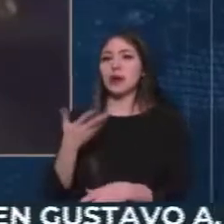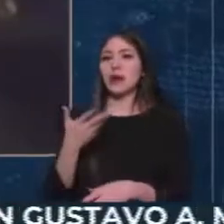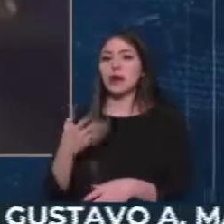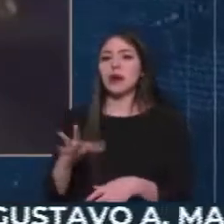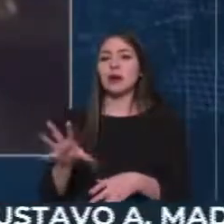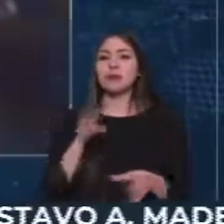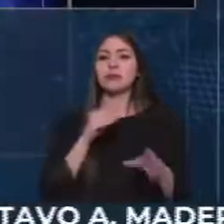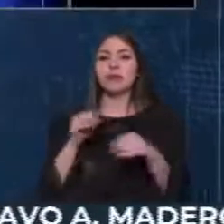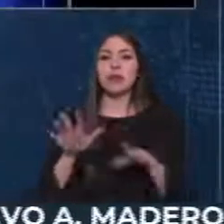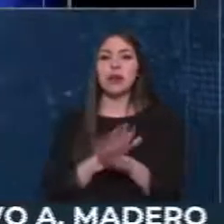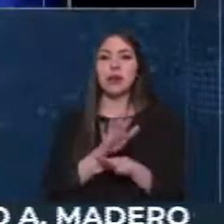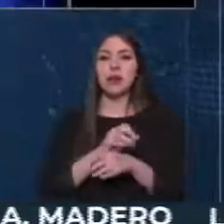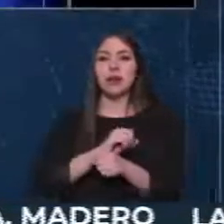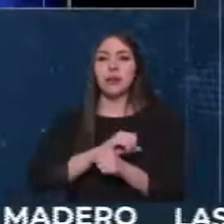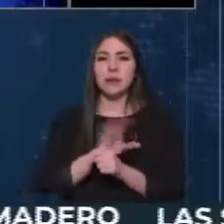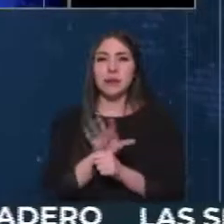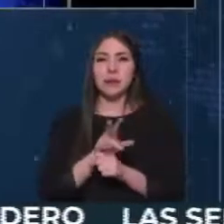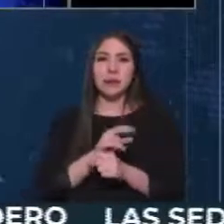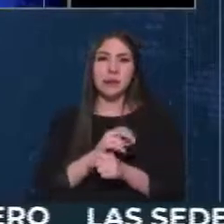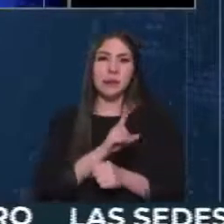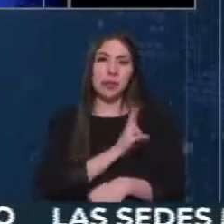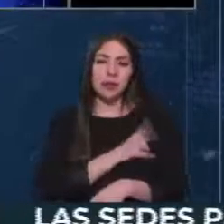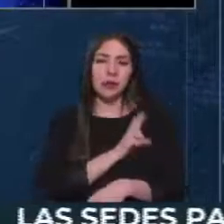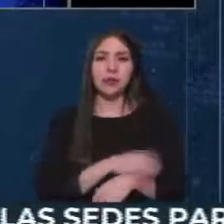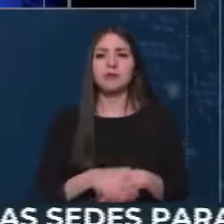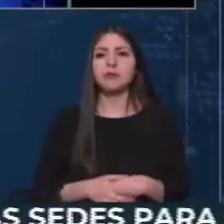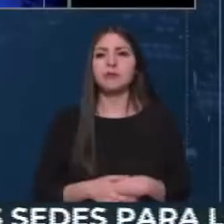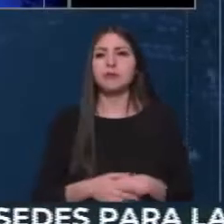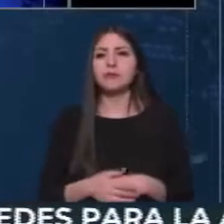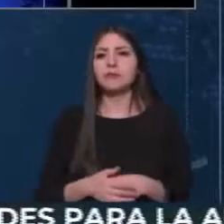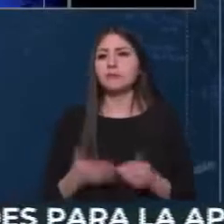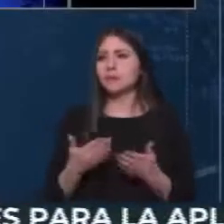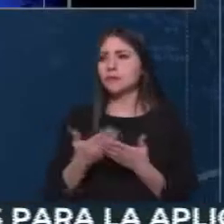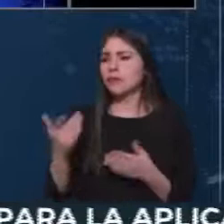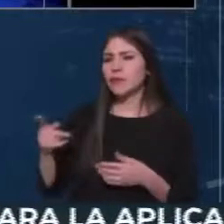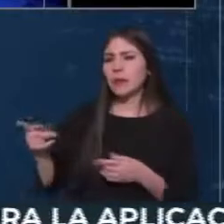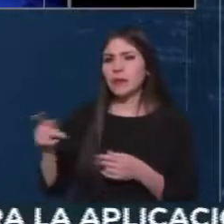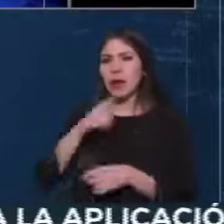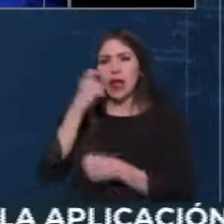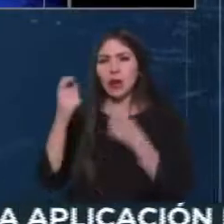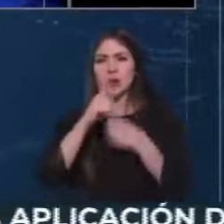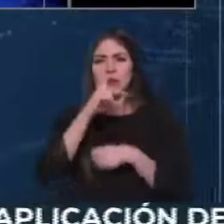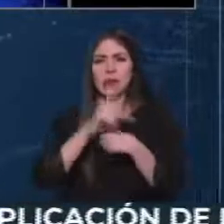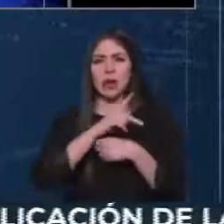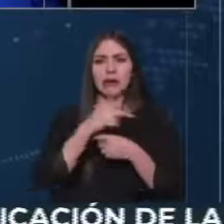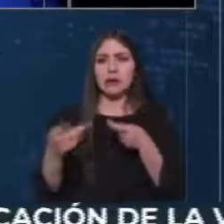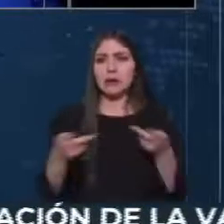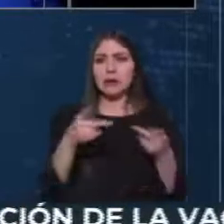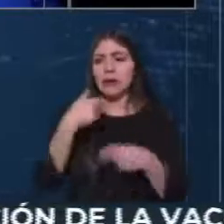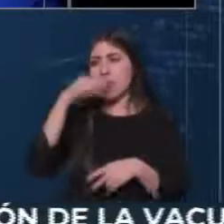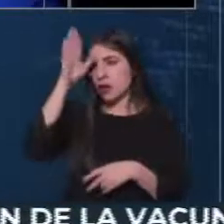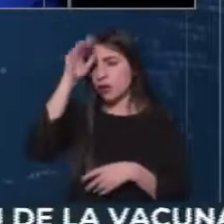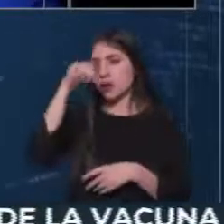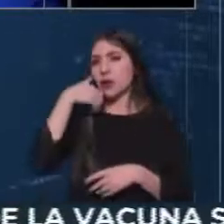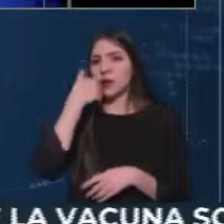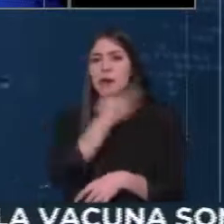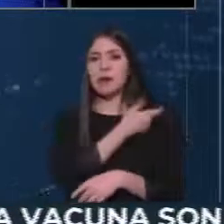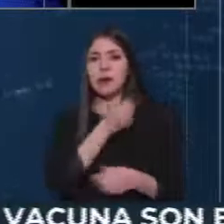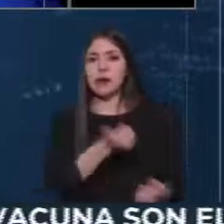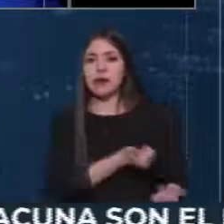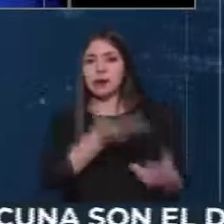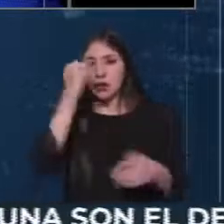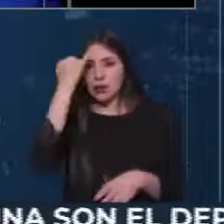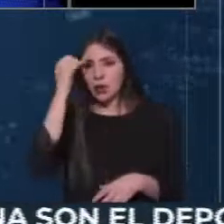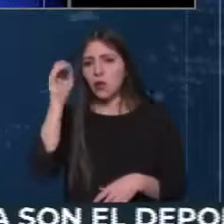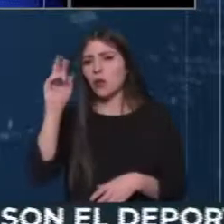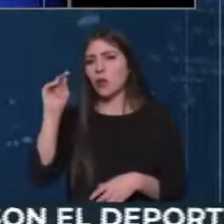el tiempo, pero Mario, yo te quiero preguntar, se están organizando muchos países, hay acuerdos para enviar vacunas a la India o para no recibir las que